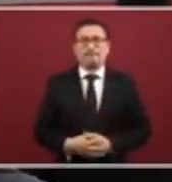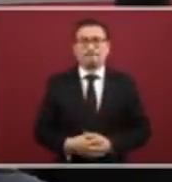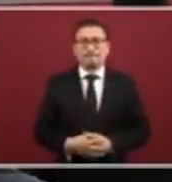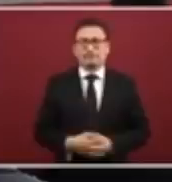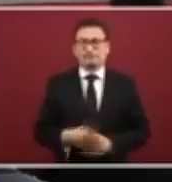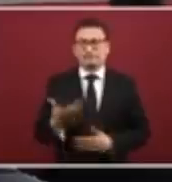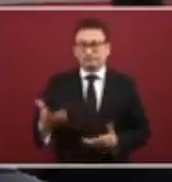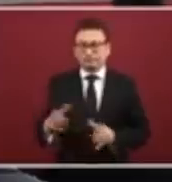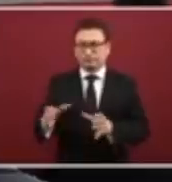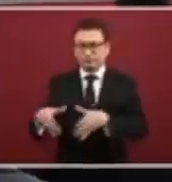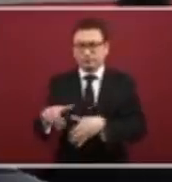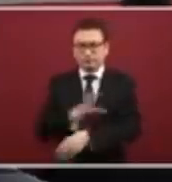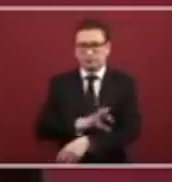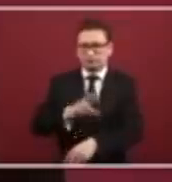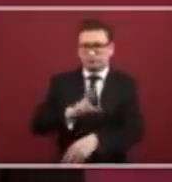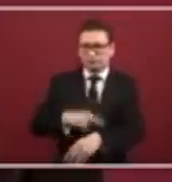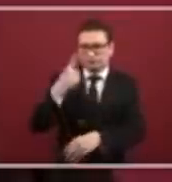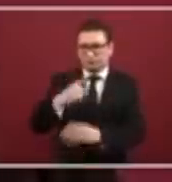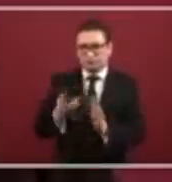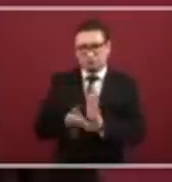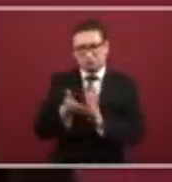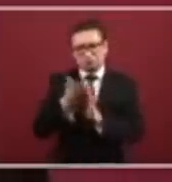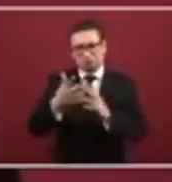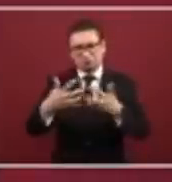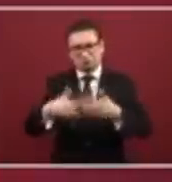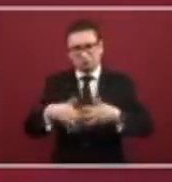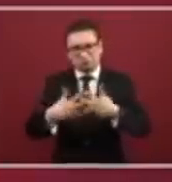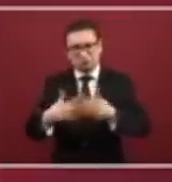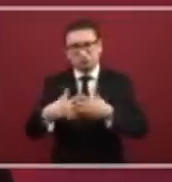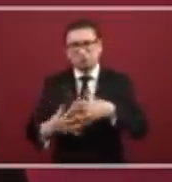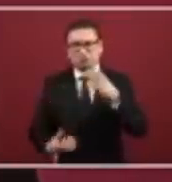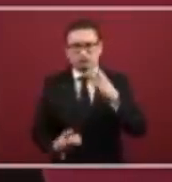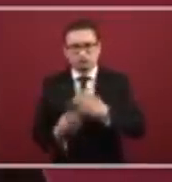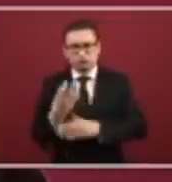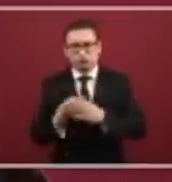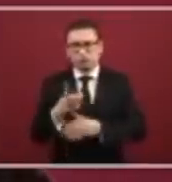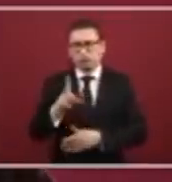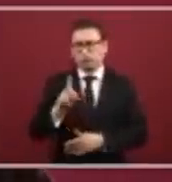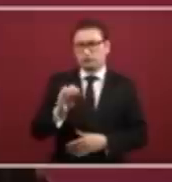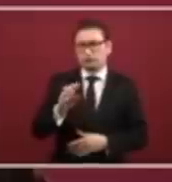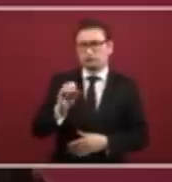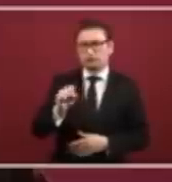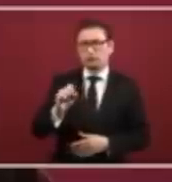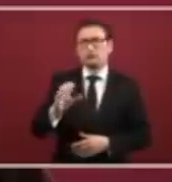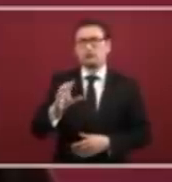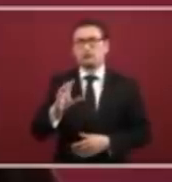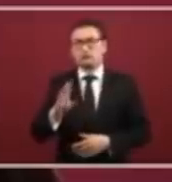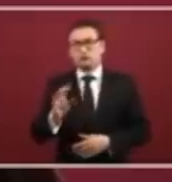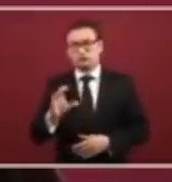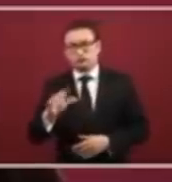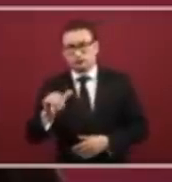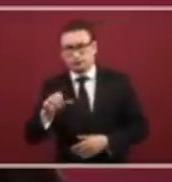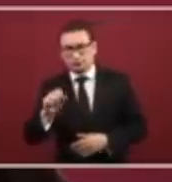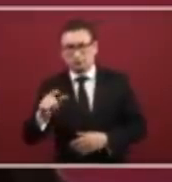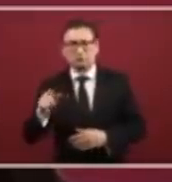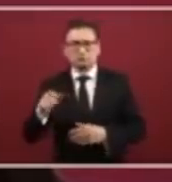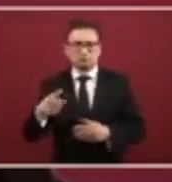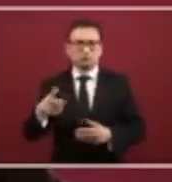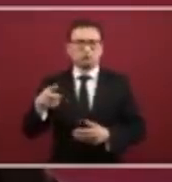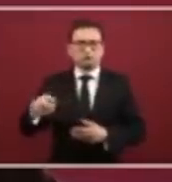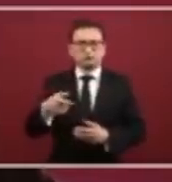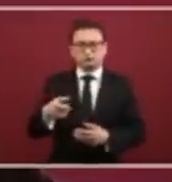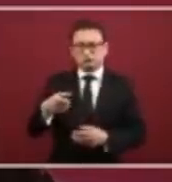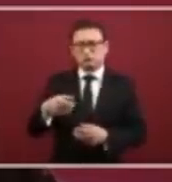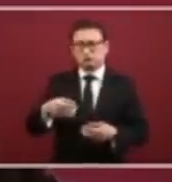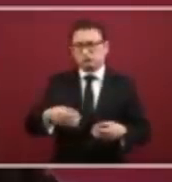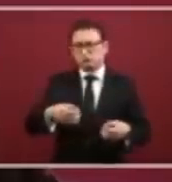coordinación para la construcción de la refinería, de la nueva refinería de Dos Bocas, no se verá afectada por la